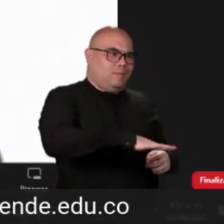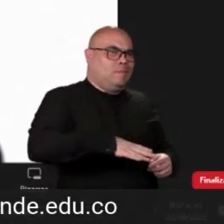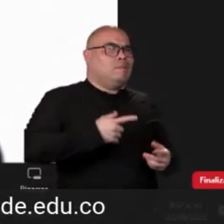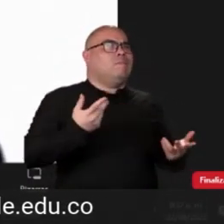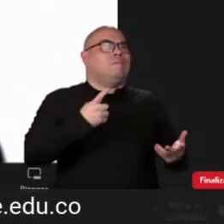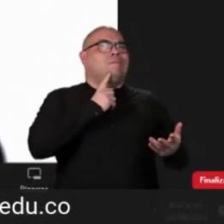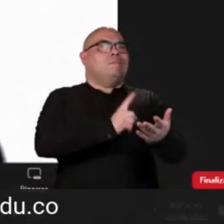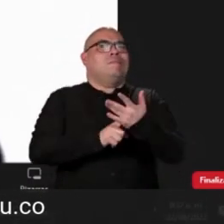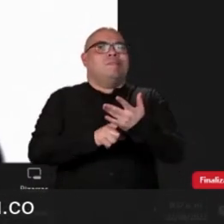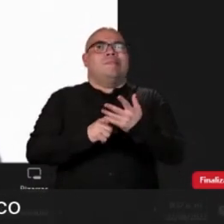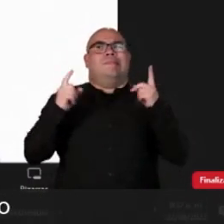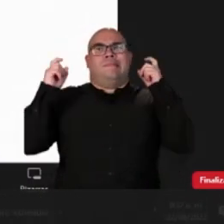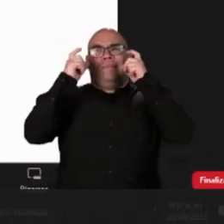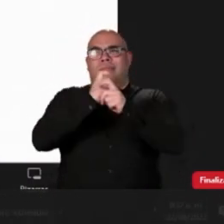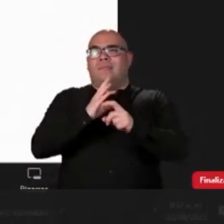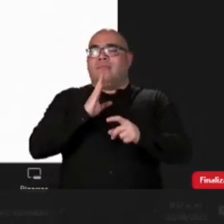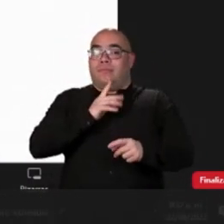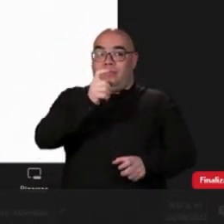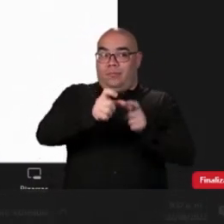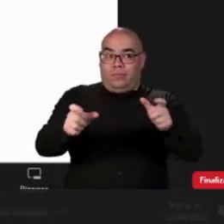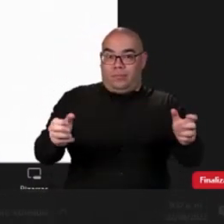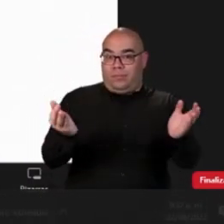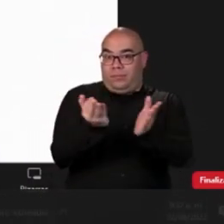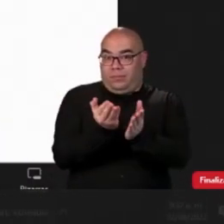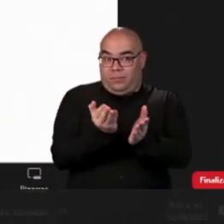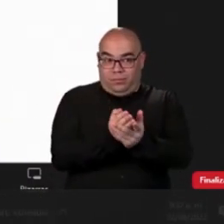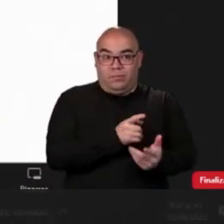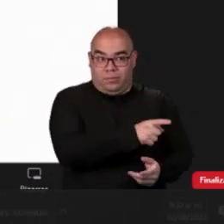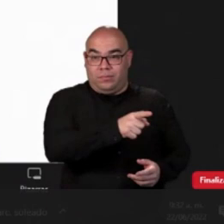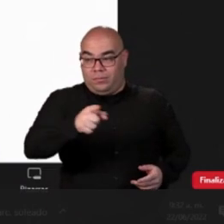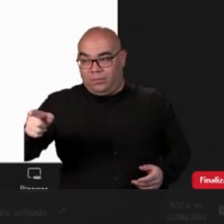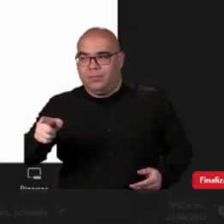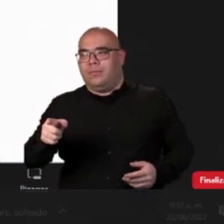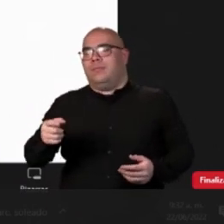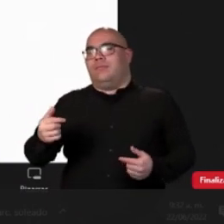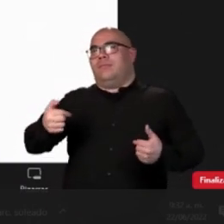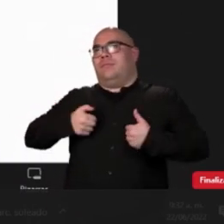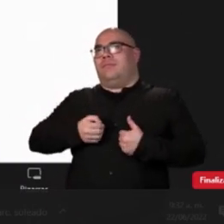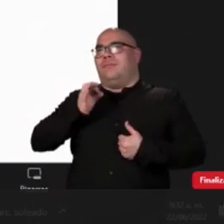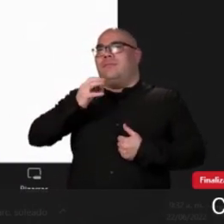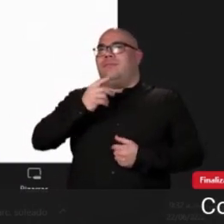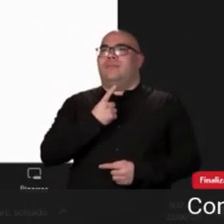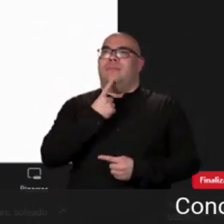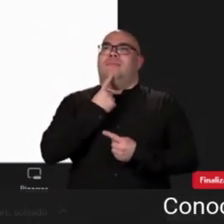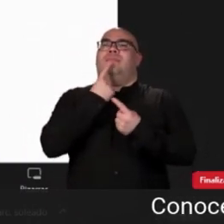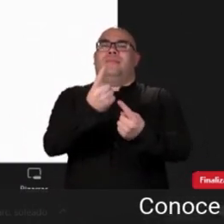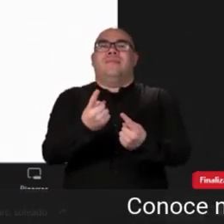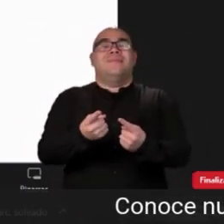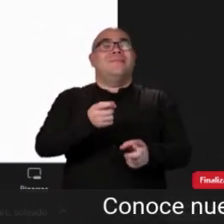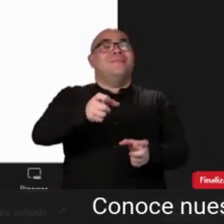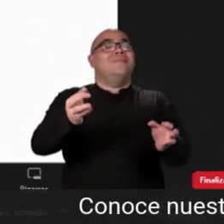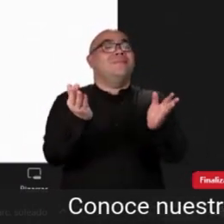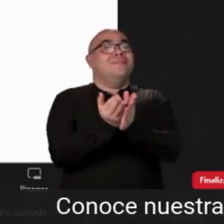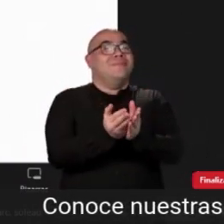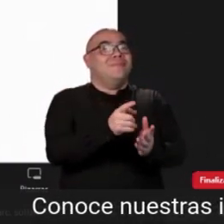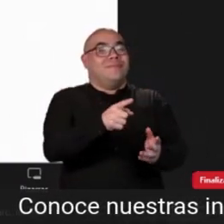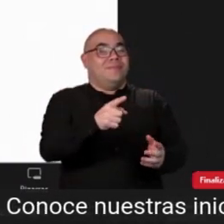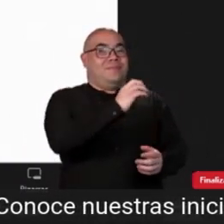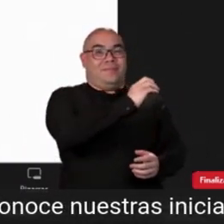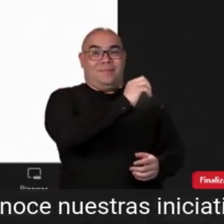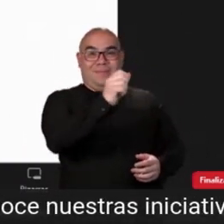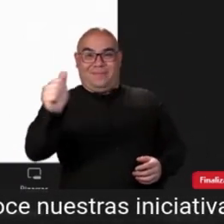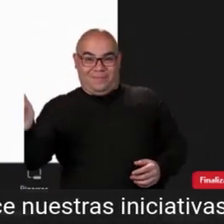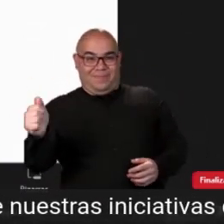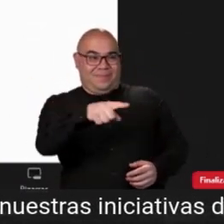por supuesto, por los alumnos. Y yo siempre digo que hay que poner a los estudiantes y las estudiantes al